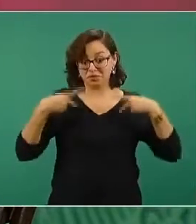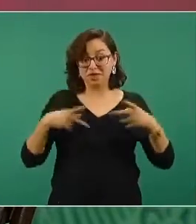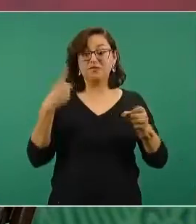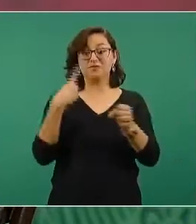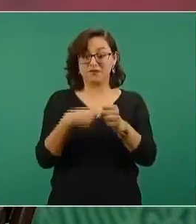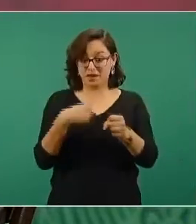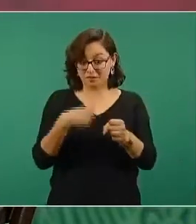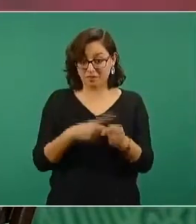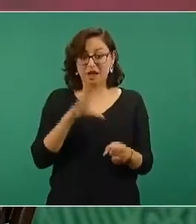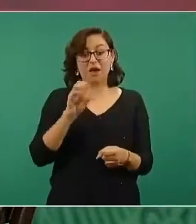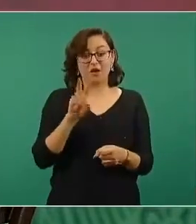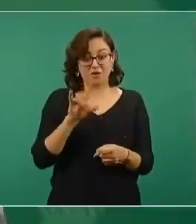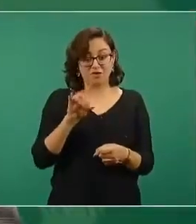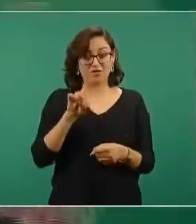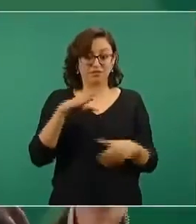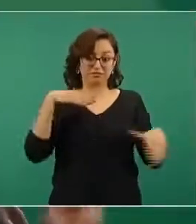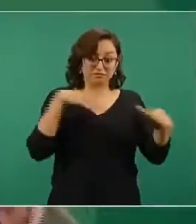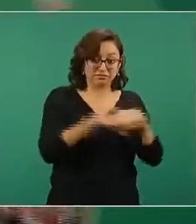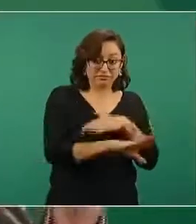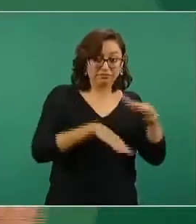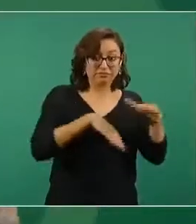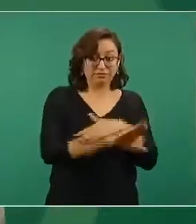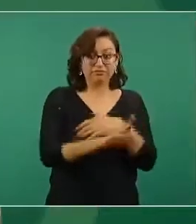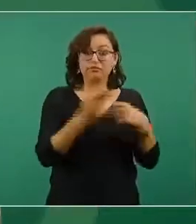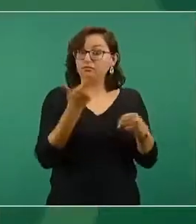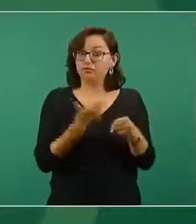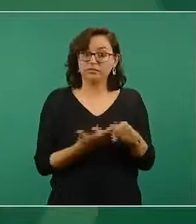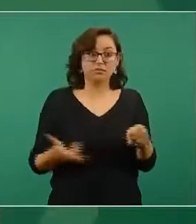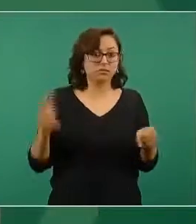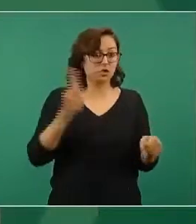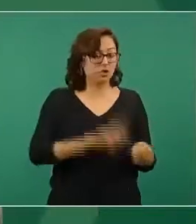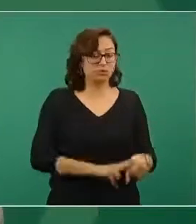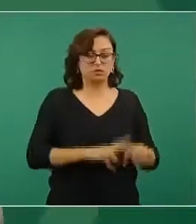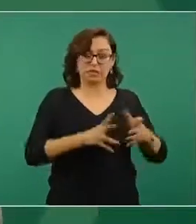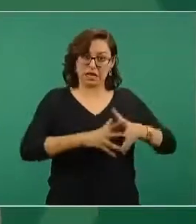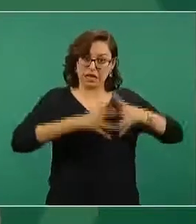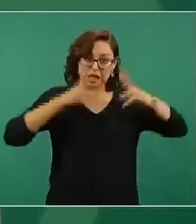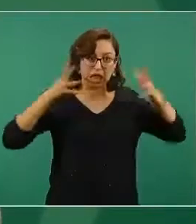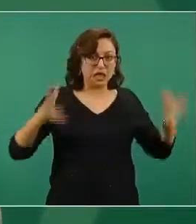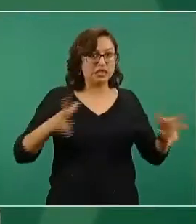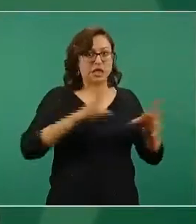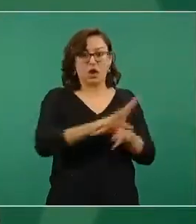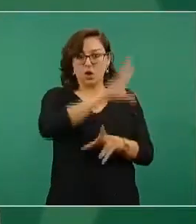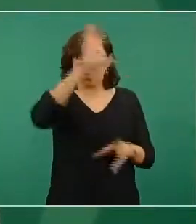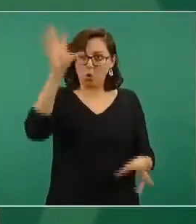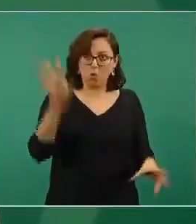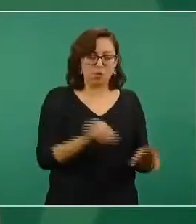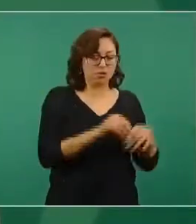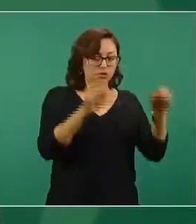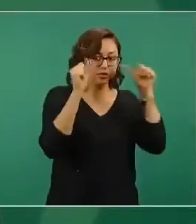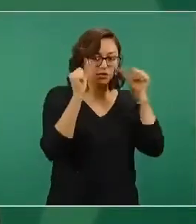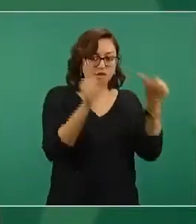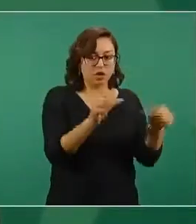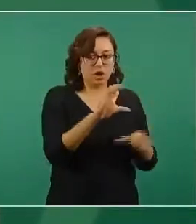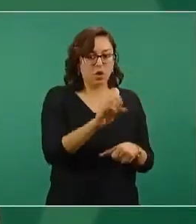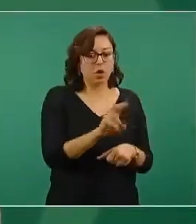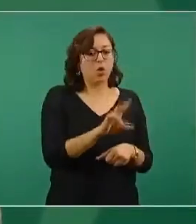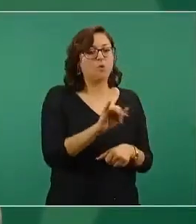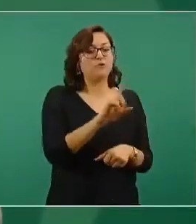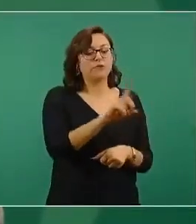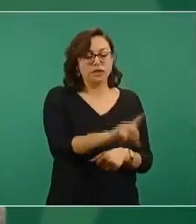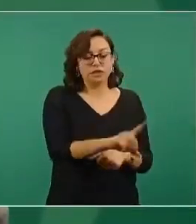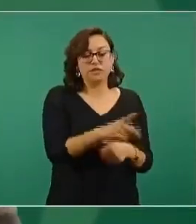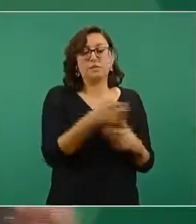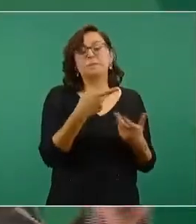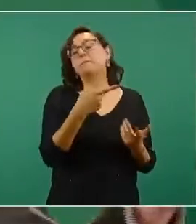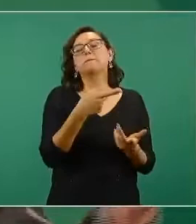pacientes con COVID, ya sea hospitales enteros que se han dedicado a COVID, como el ejemplo del Instituto Nacional de Enfermedades Respiratorias,